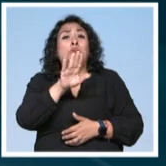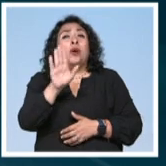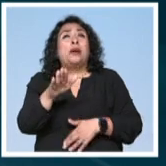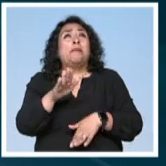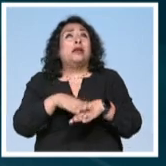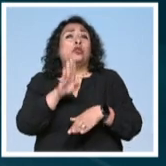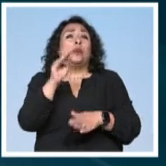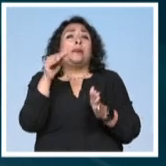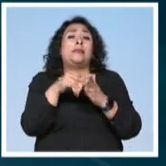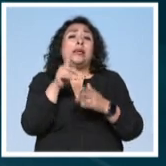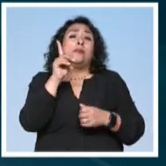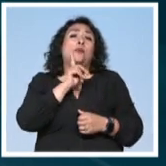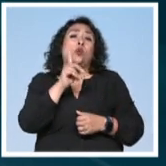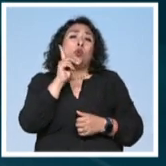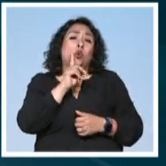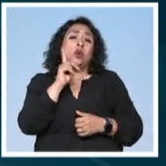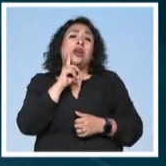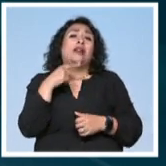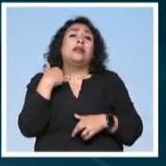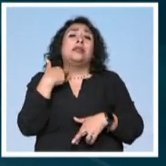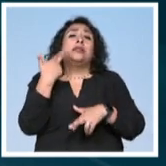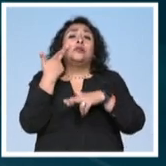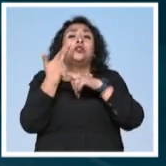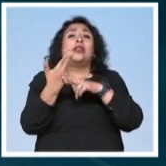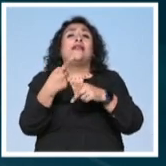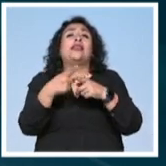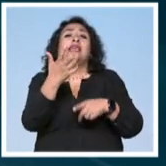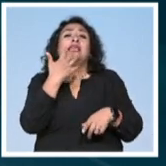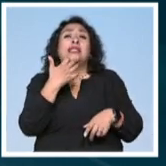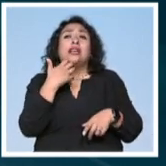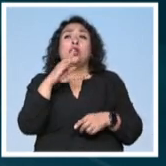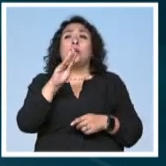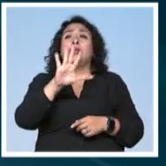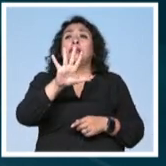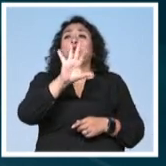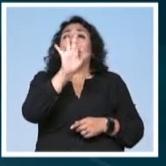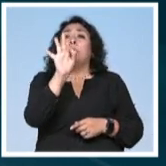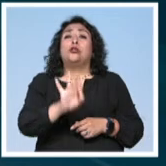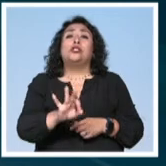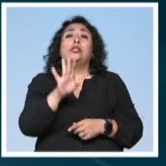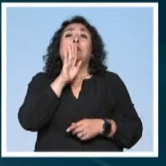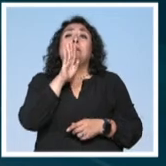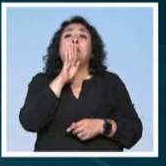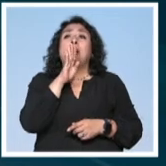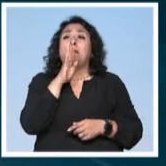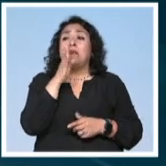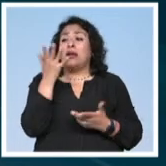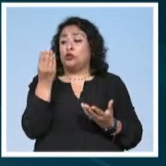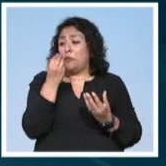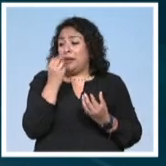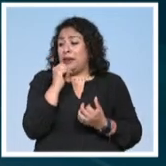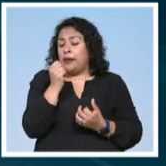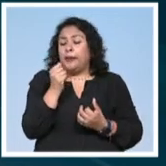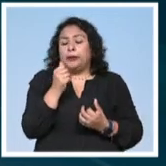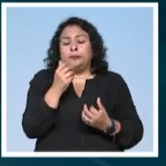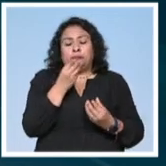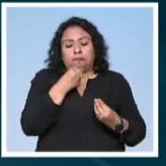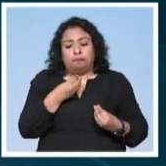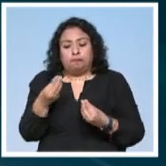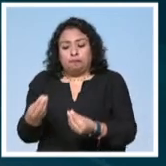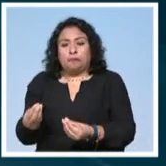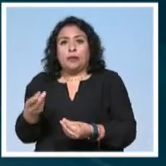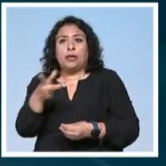de 9.000 mujeres a manos de las fuerzas israelíes, donde el 95% de las madres se quedan sin comer por alimentar a sus